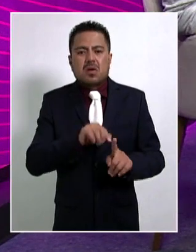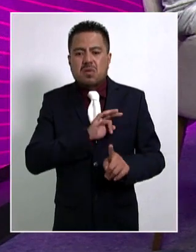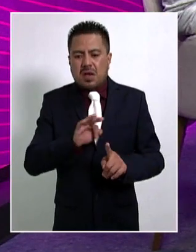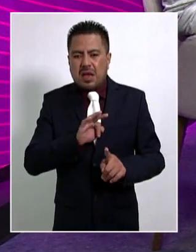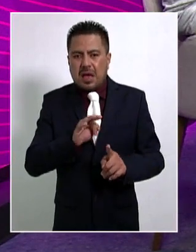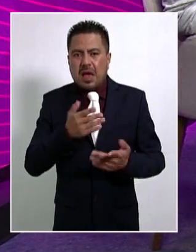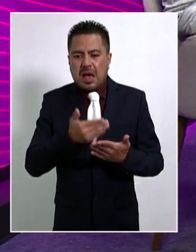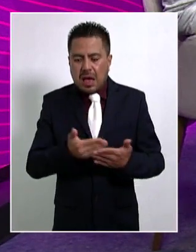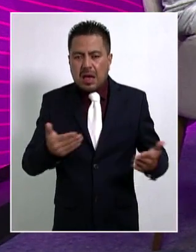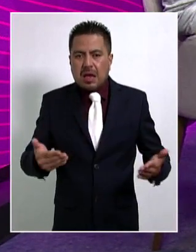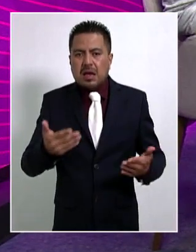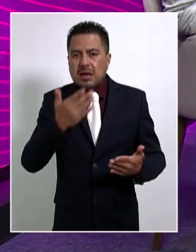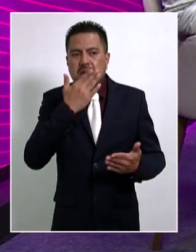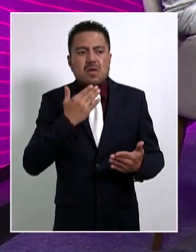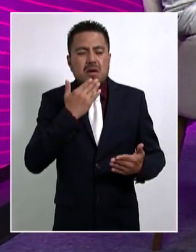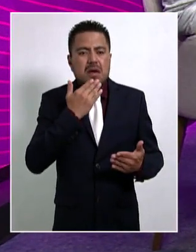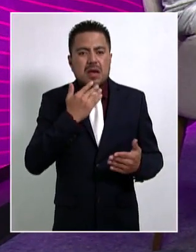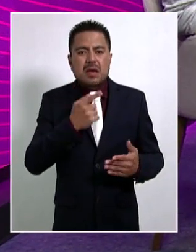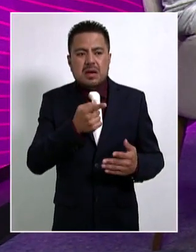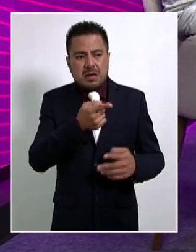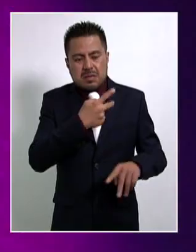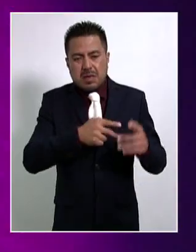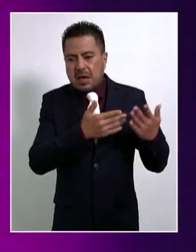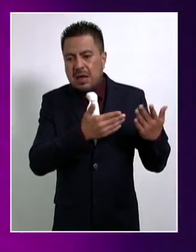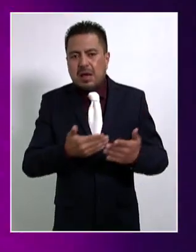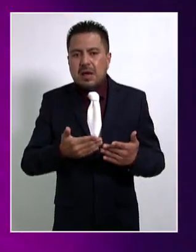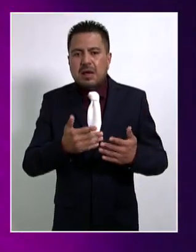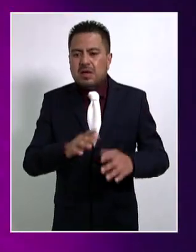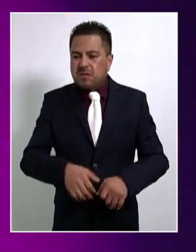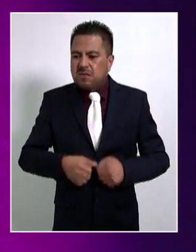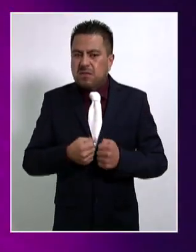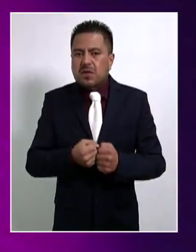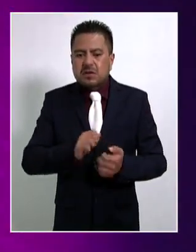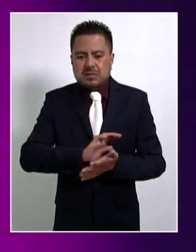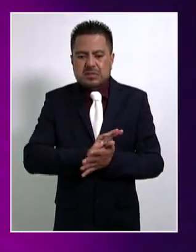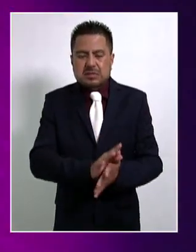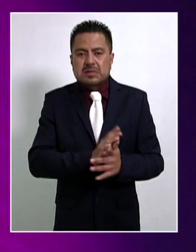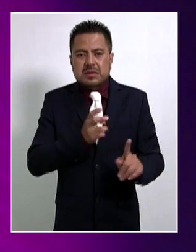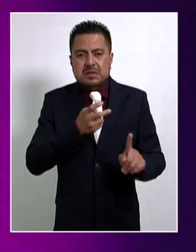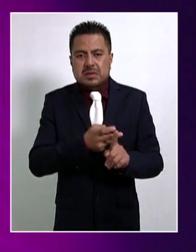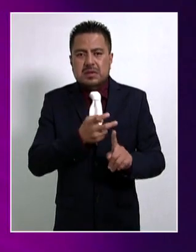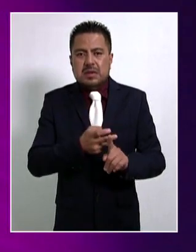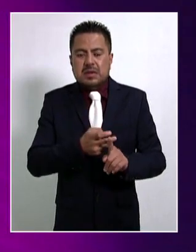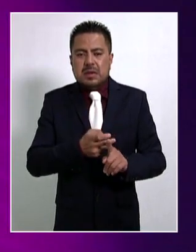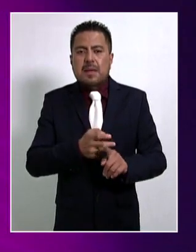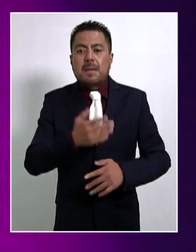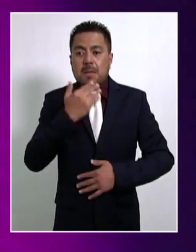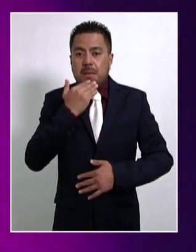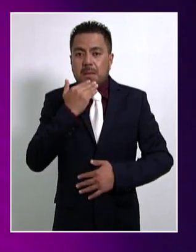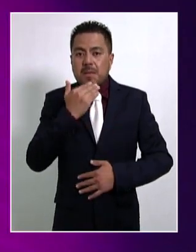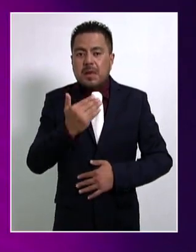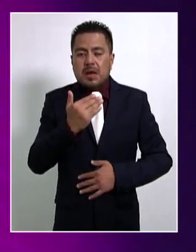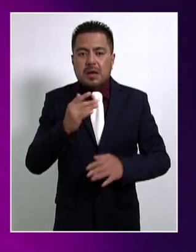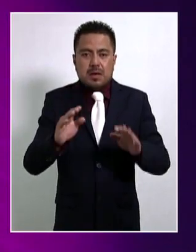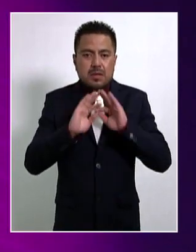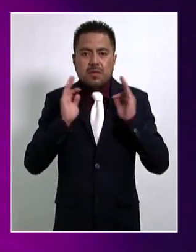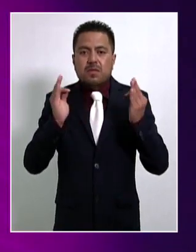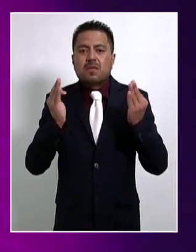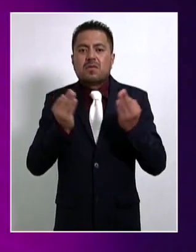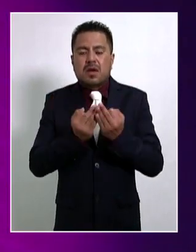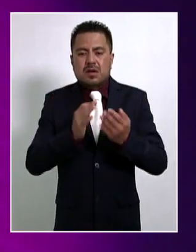impedimentos que también viene a reforzar esta discriminación, ¿no? Si bien es una forma